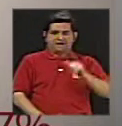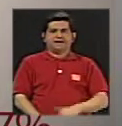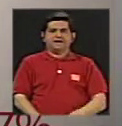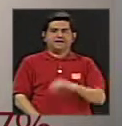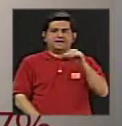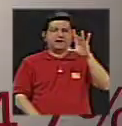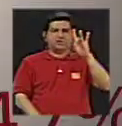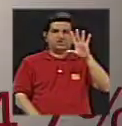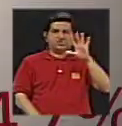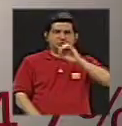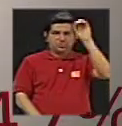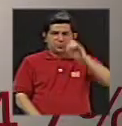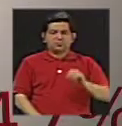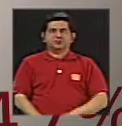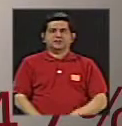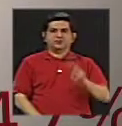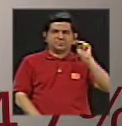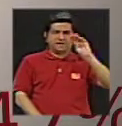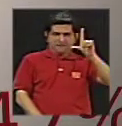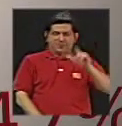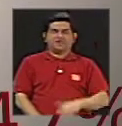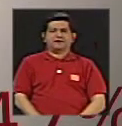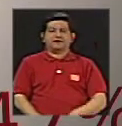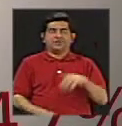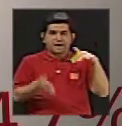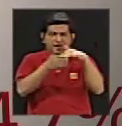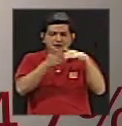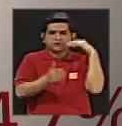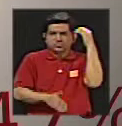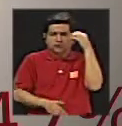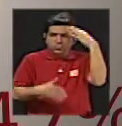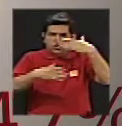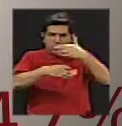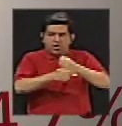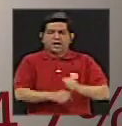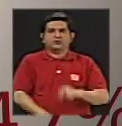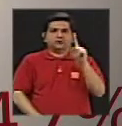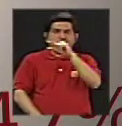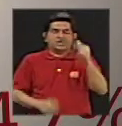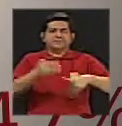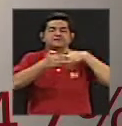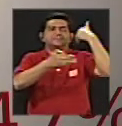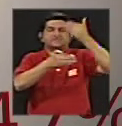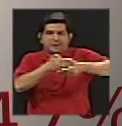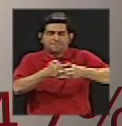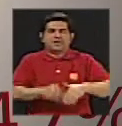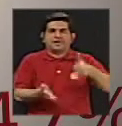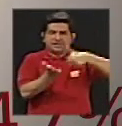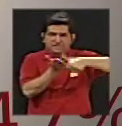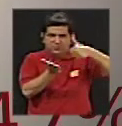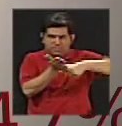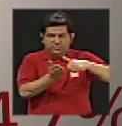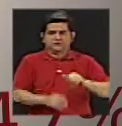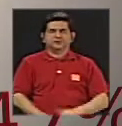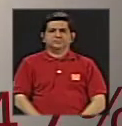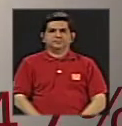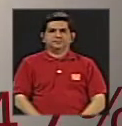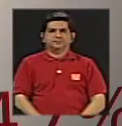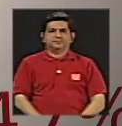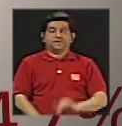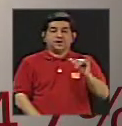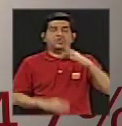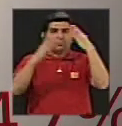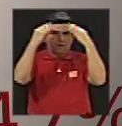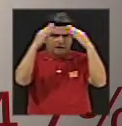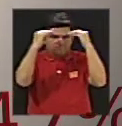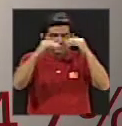y el 85% de los libertarios, según un estudio de opinión efectuado una semana después de las elecciones. También